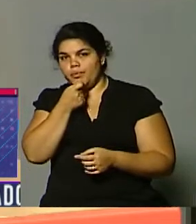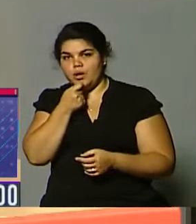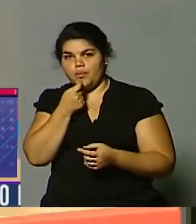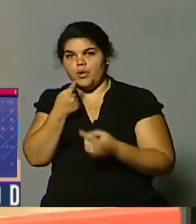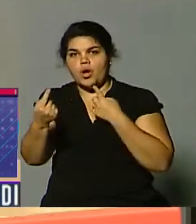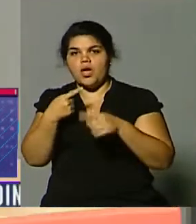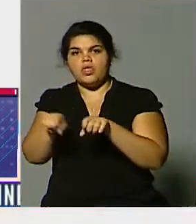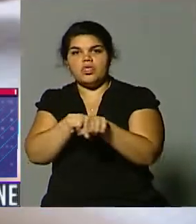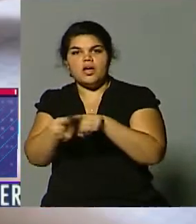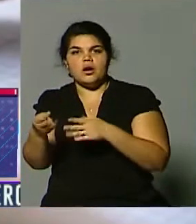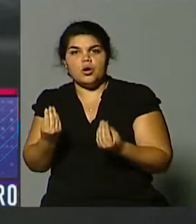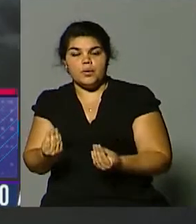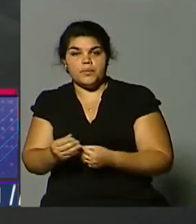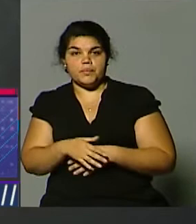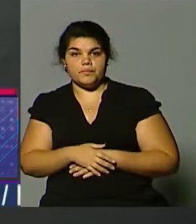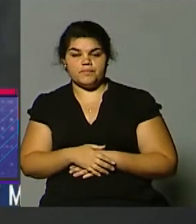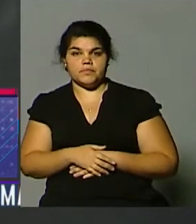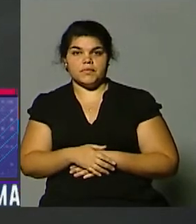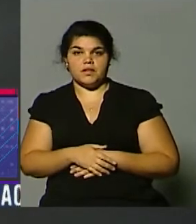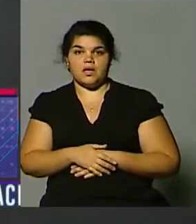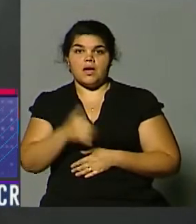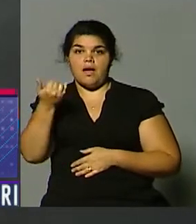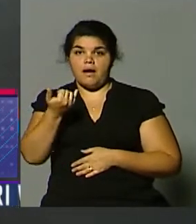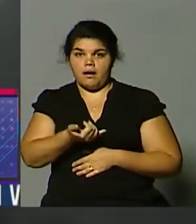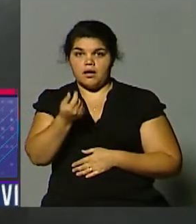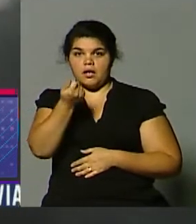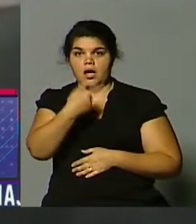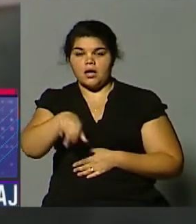específicamente? Sí, tenemos una cuenta de correo electrónico que